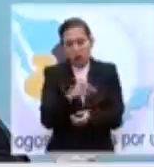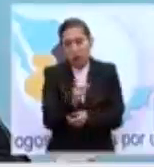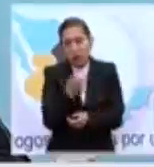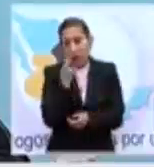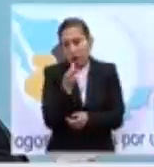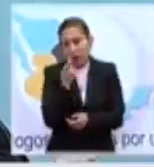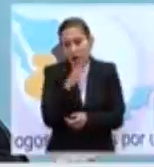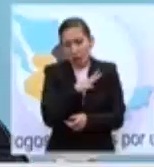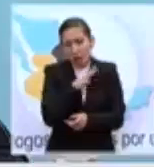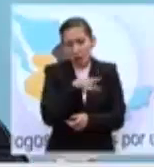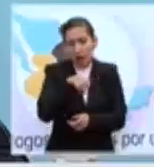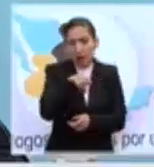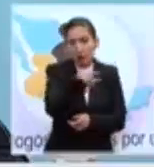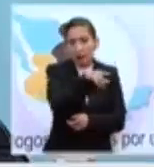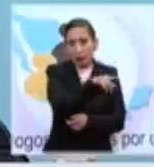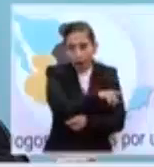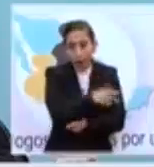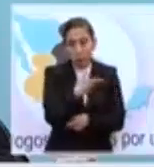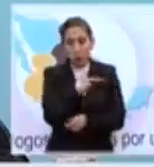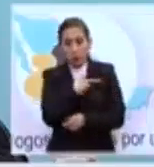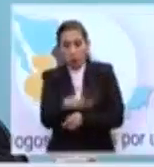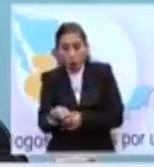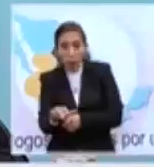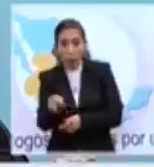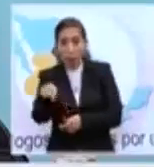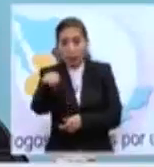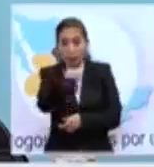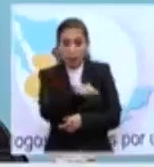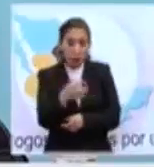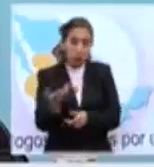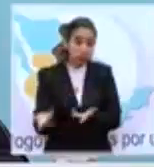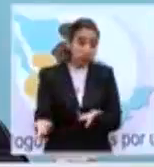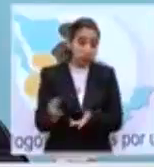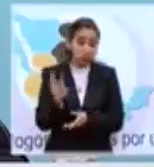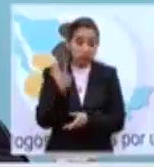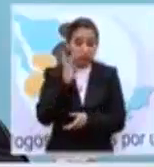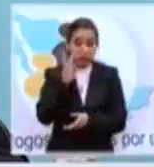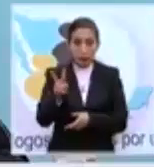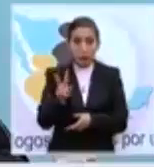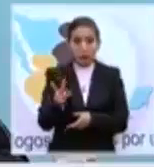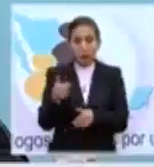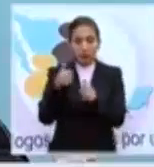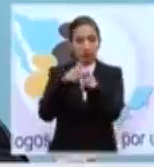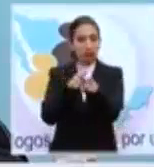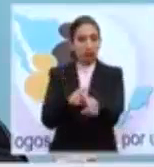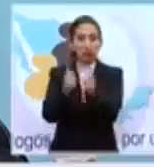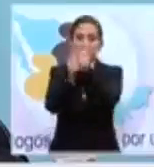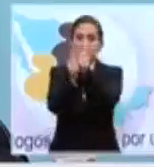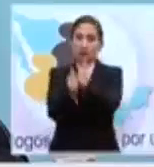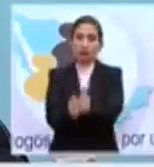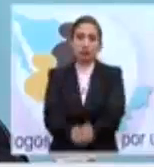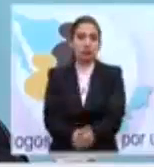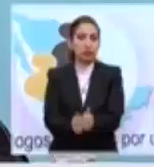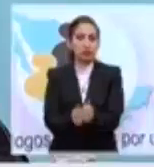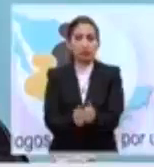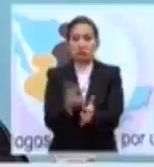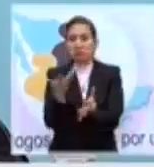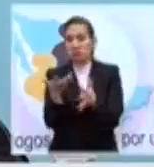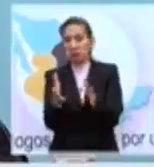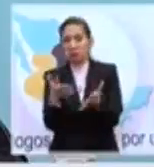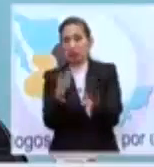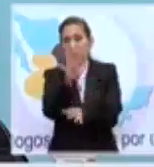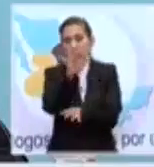de que la pobreza en términos relativos ha permanecido más o menos alrededor